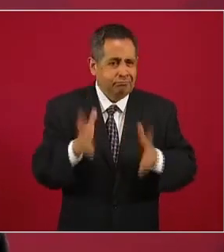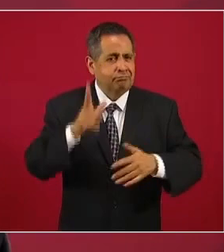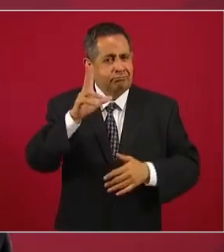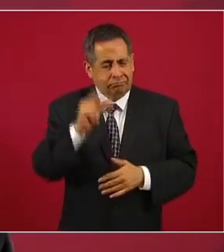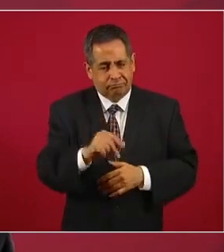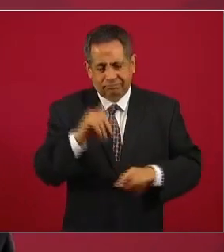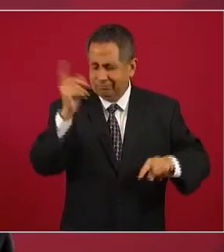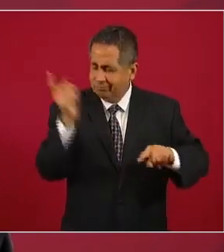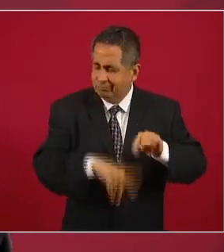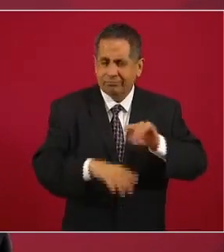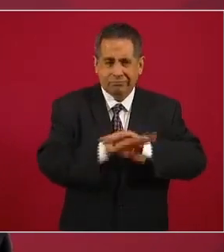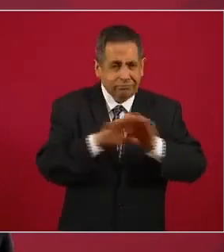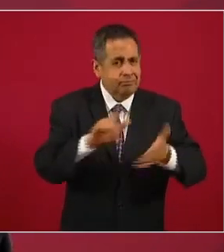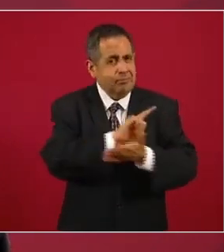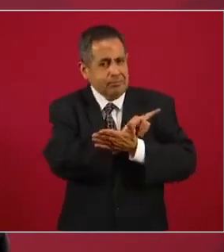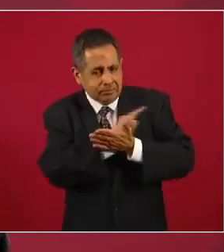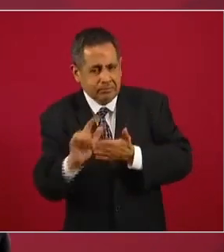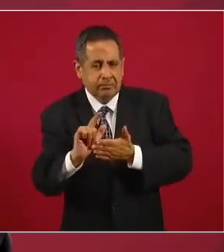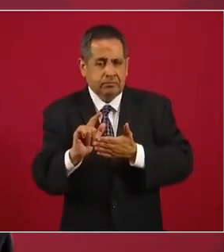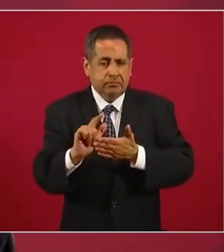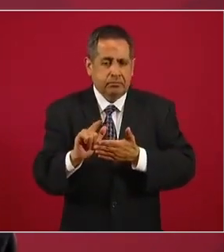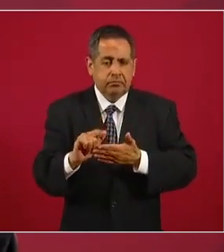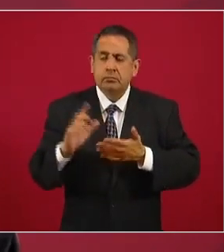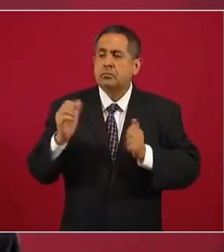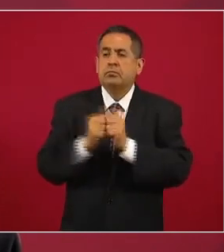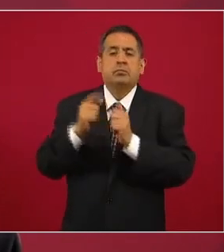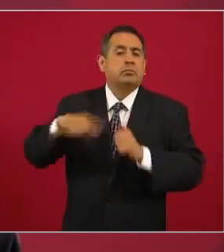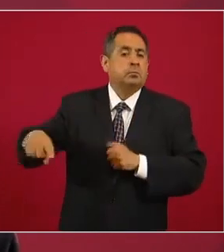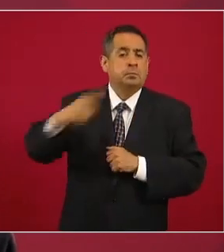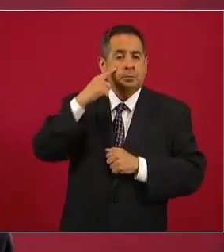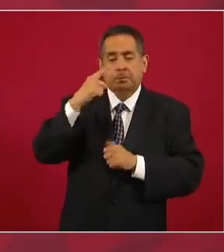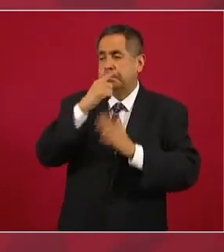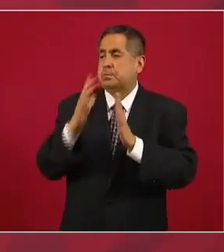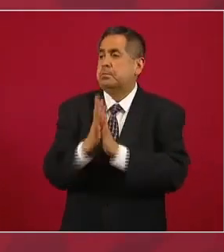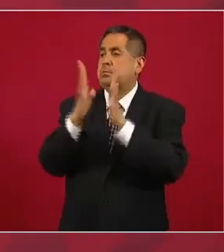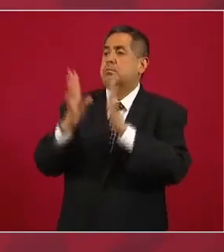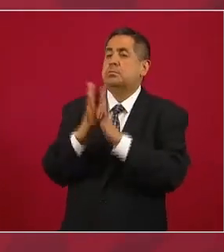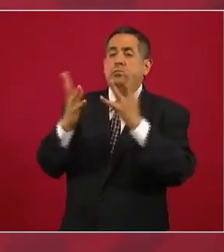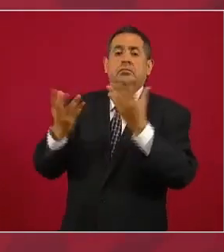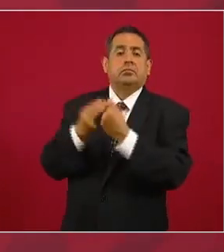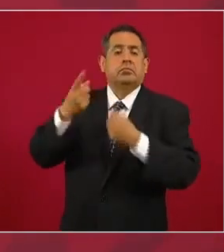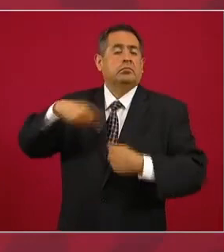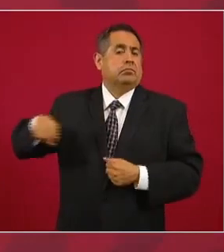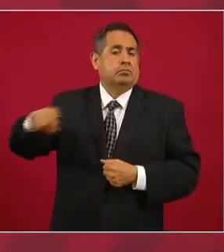por completo, y democracia participativa.